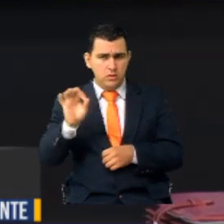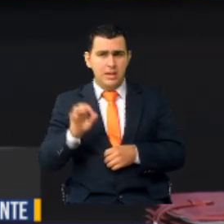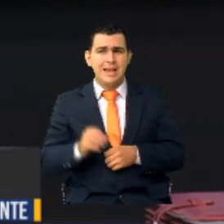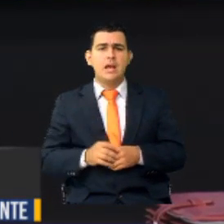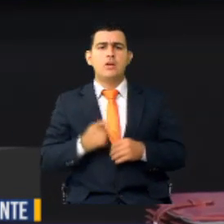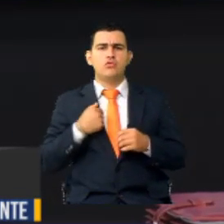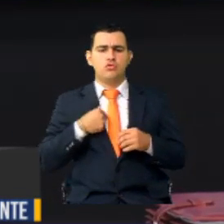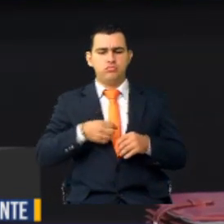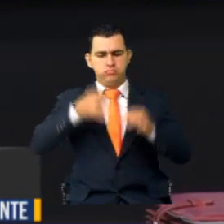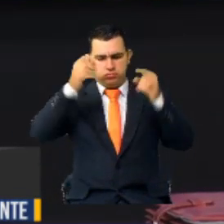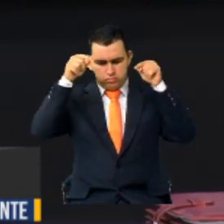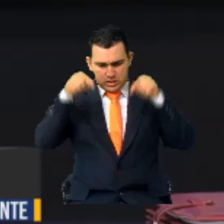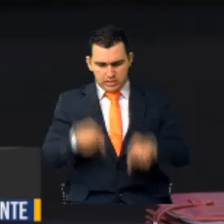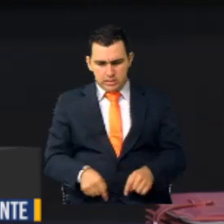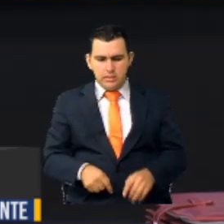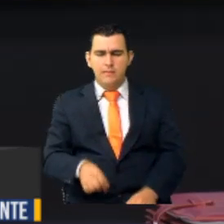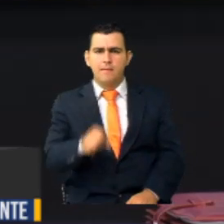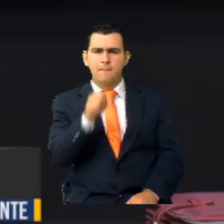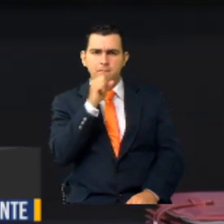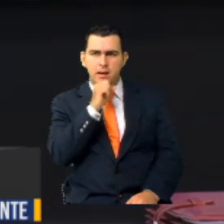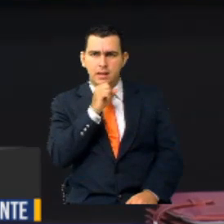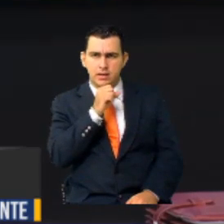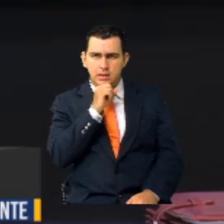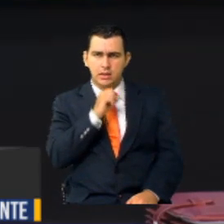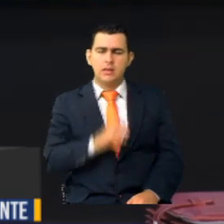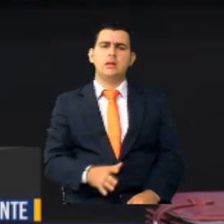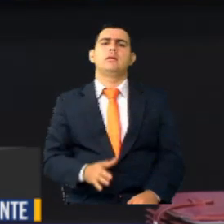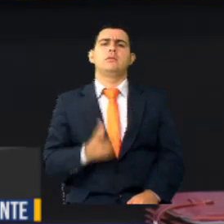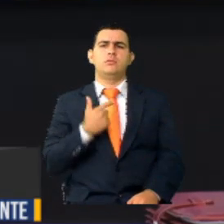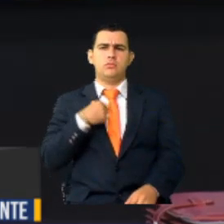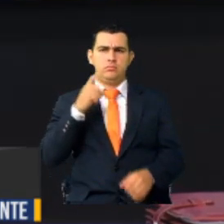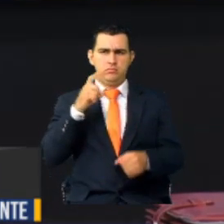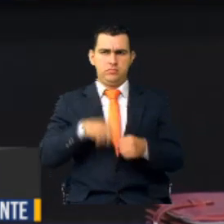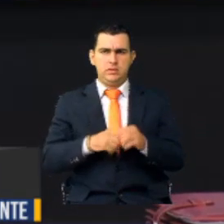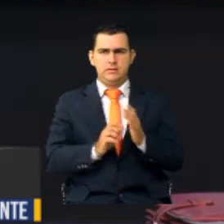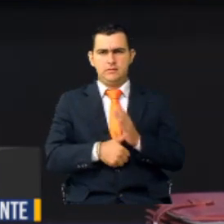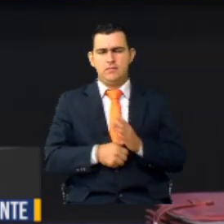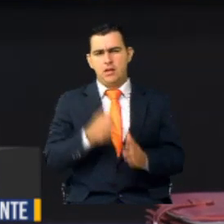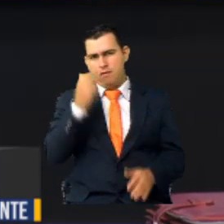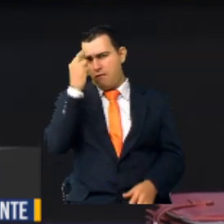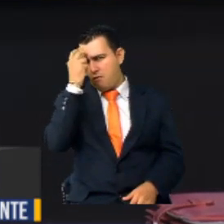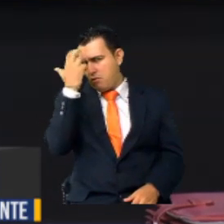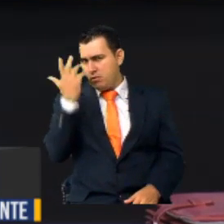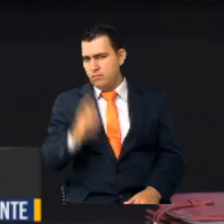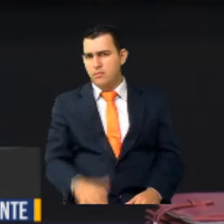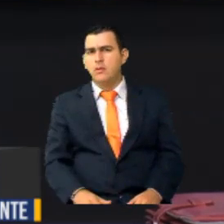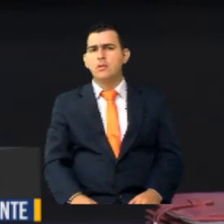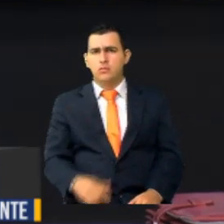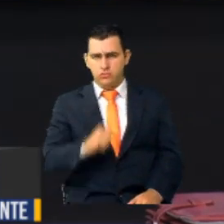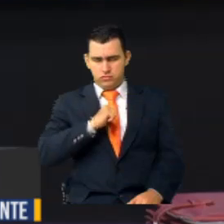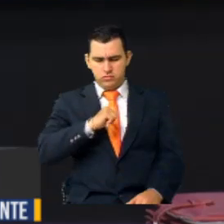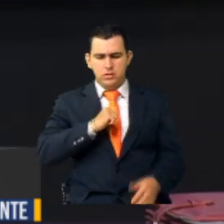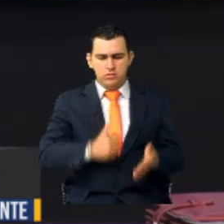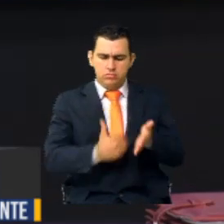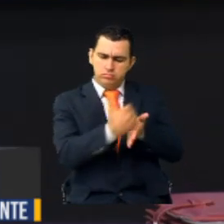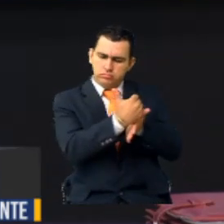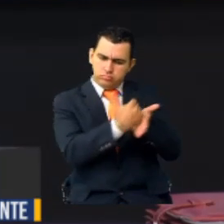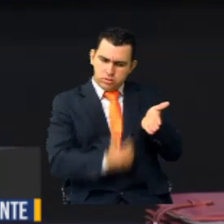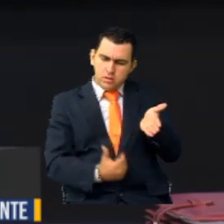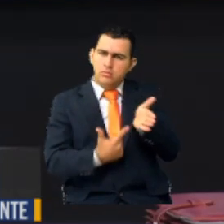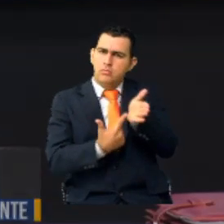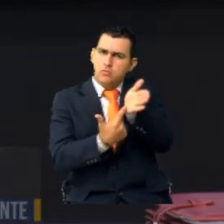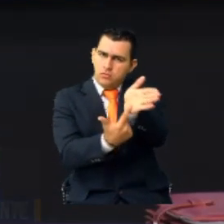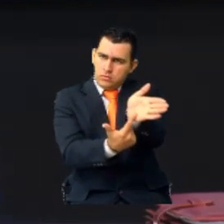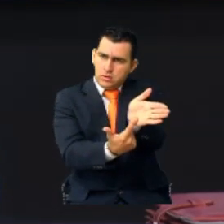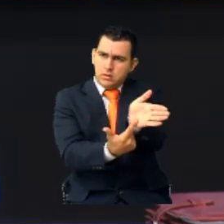aquí en la Registraduría Nacional del Estado Civil en Barranca Bermeja. Y por eso tengo los documentos que lo acreditan y lo he presentado a